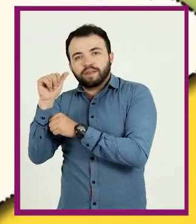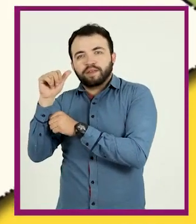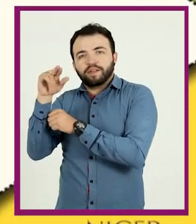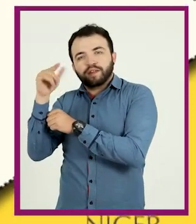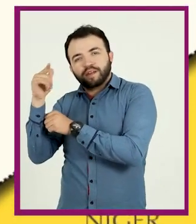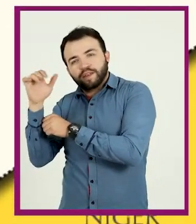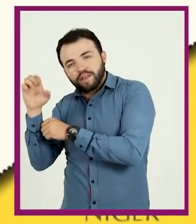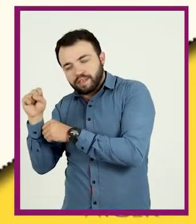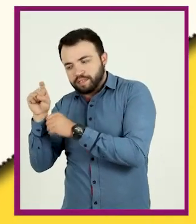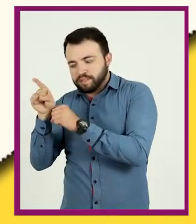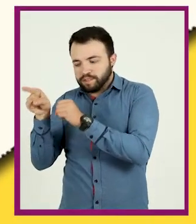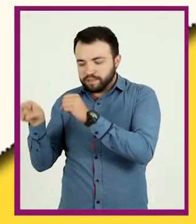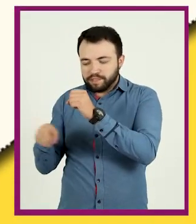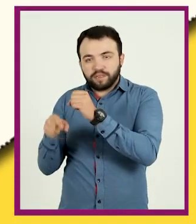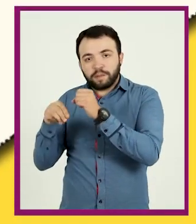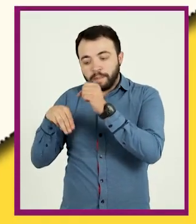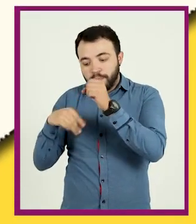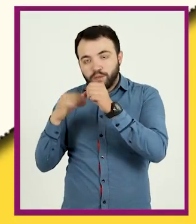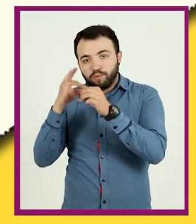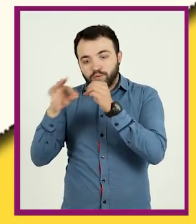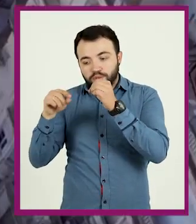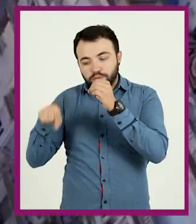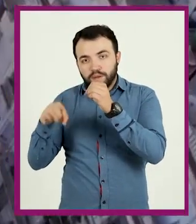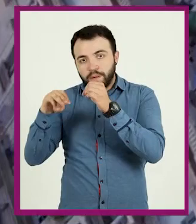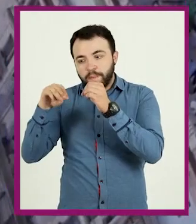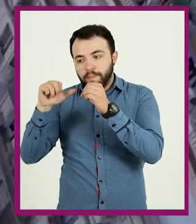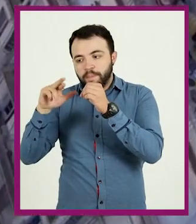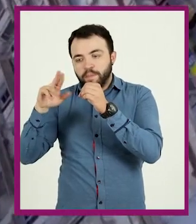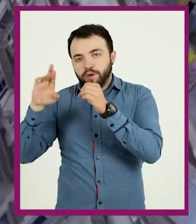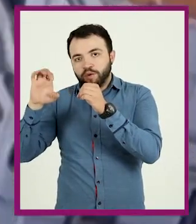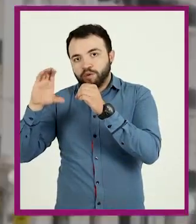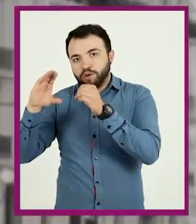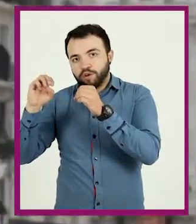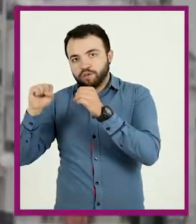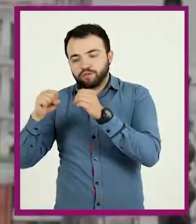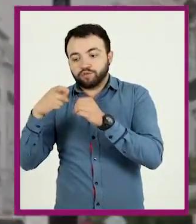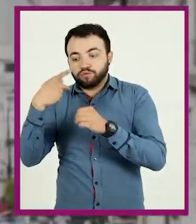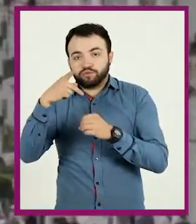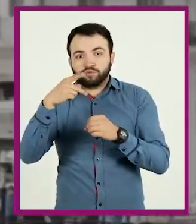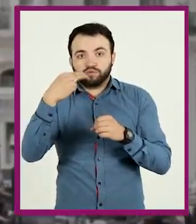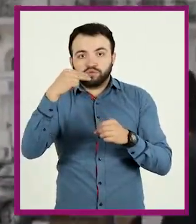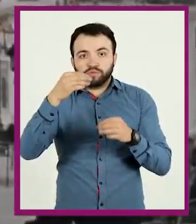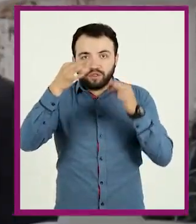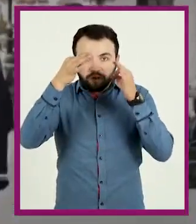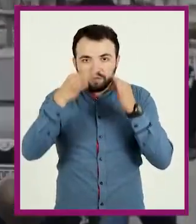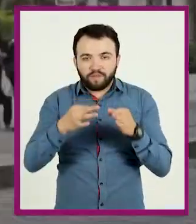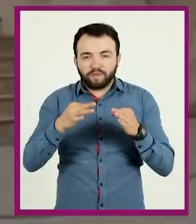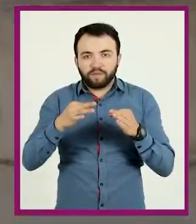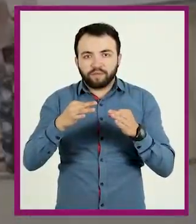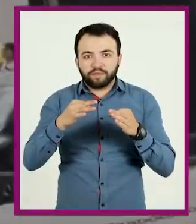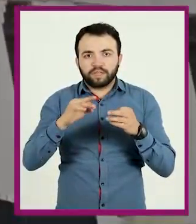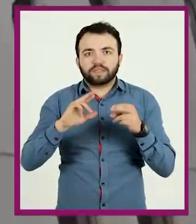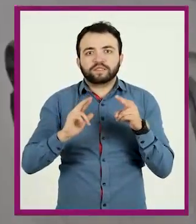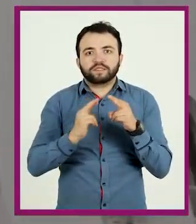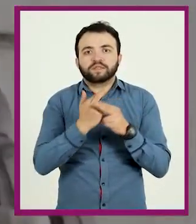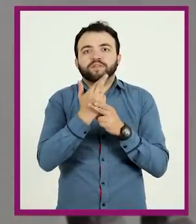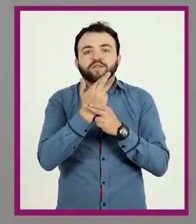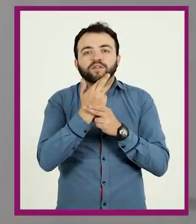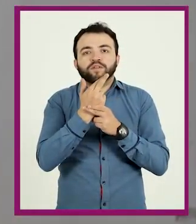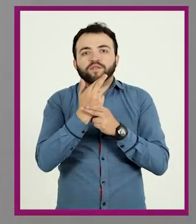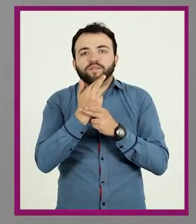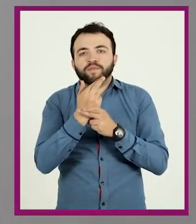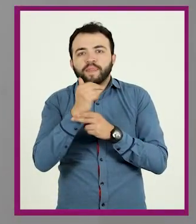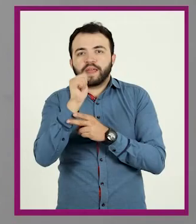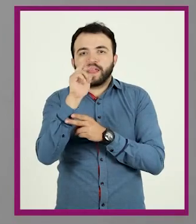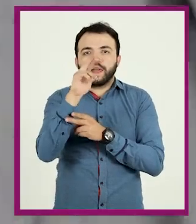Mali, Mauritania y Marruecos. Su nombre oficial es República Democrática Popular de Argelia.